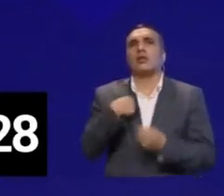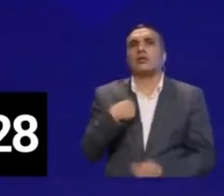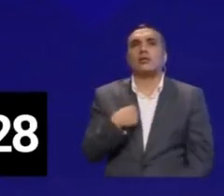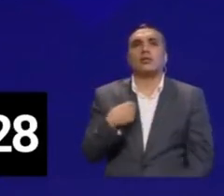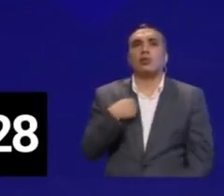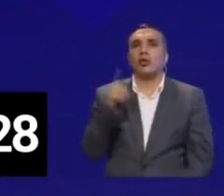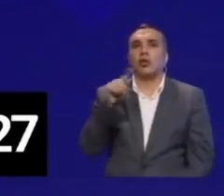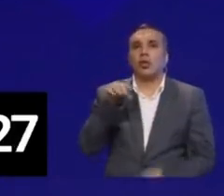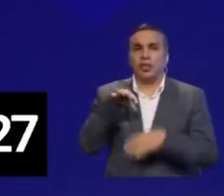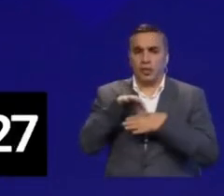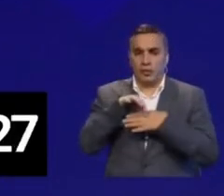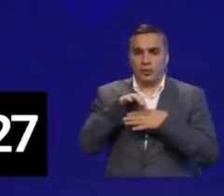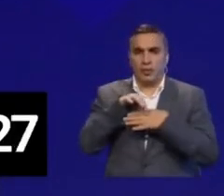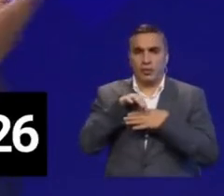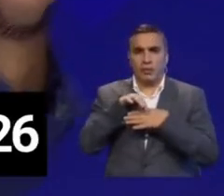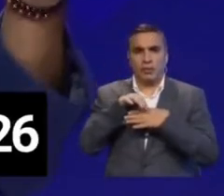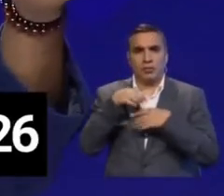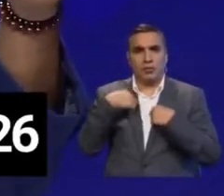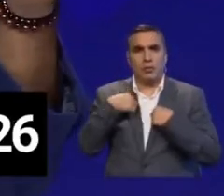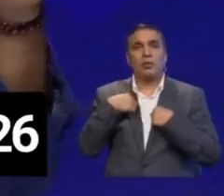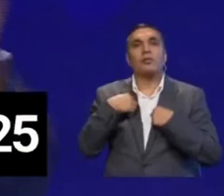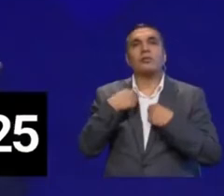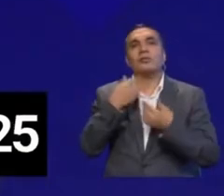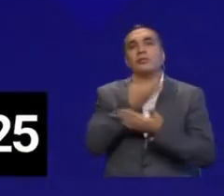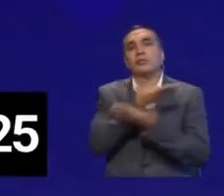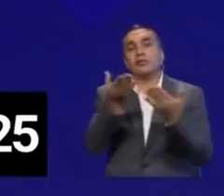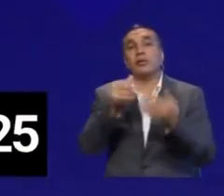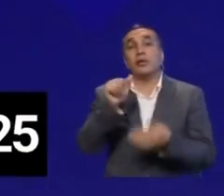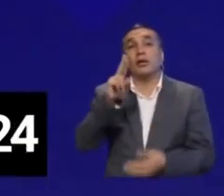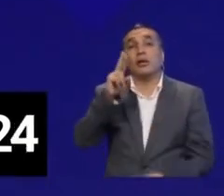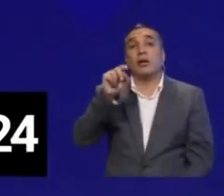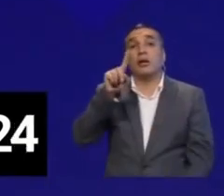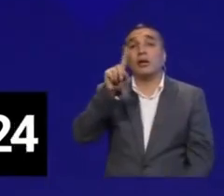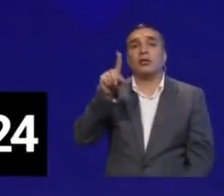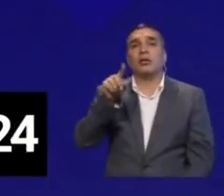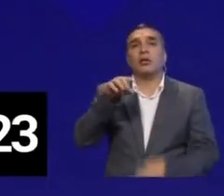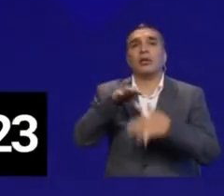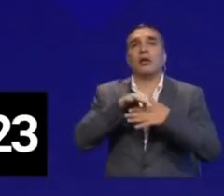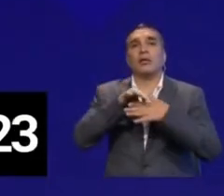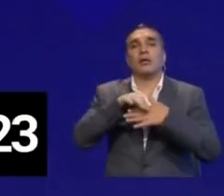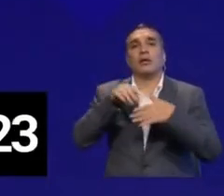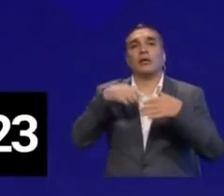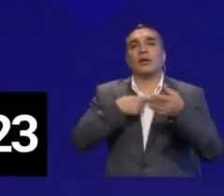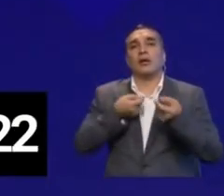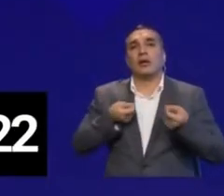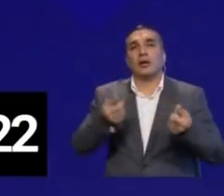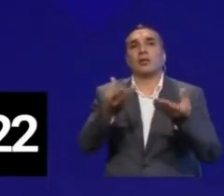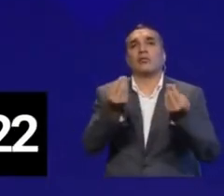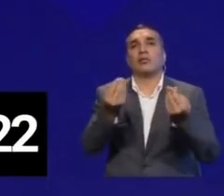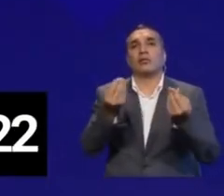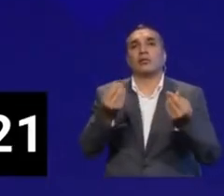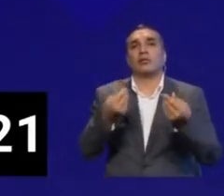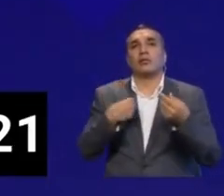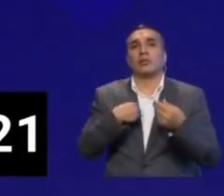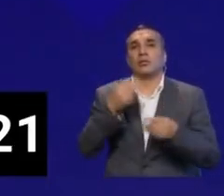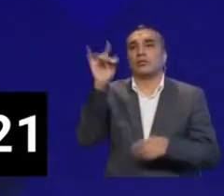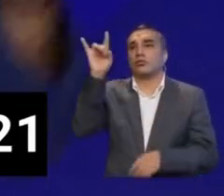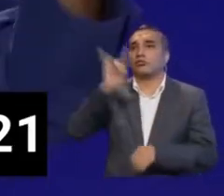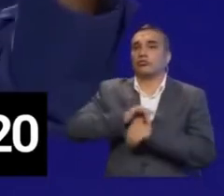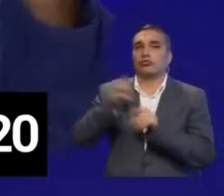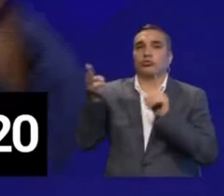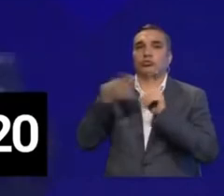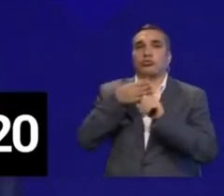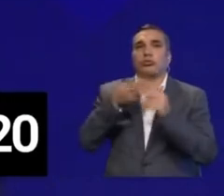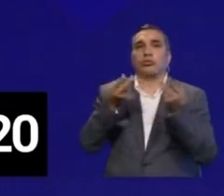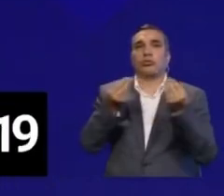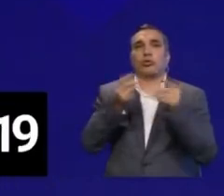no dependo más que de ustedes. Andresito Arauz tendrá que depender y gastar mucho wifi y una gran